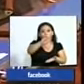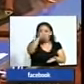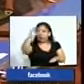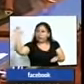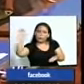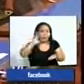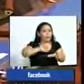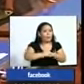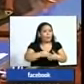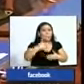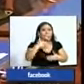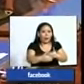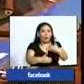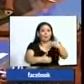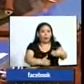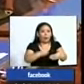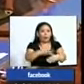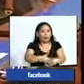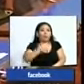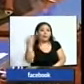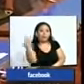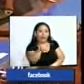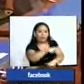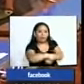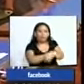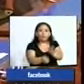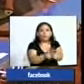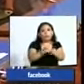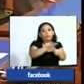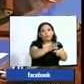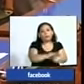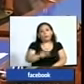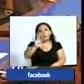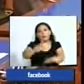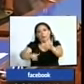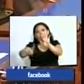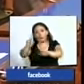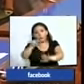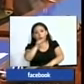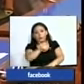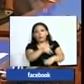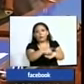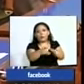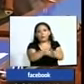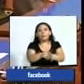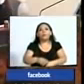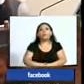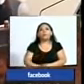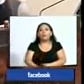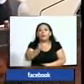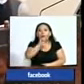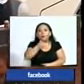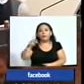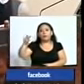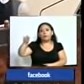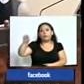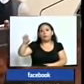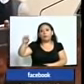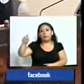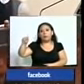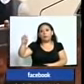largo plazo, que requiere una votación calificada de 56 votos de los diputados. Néstor Hernández,